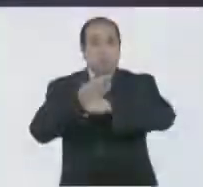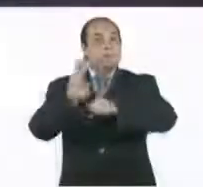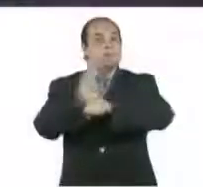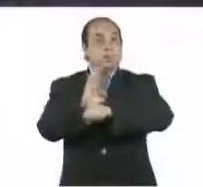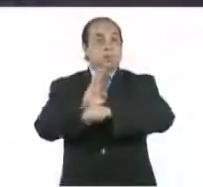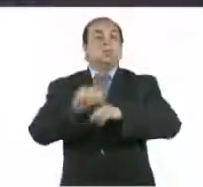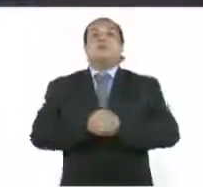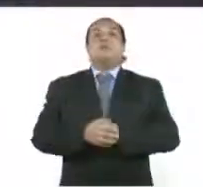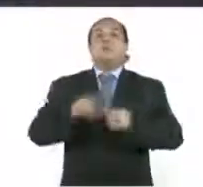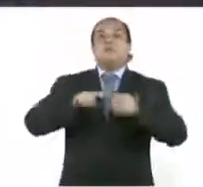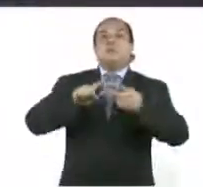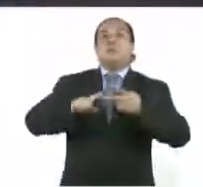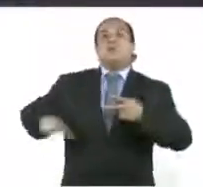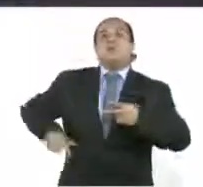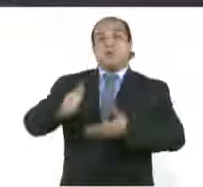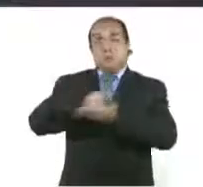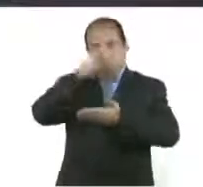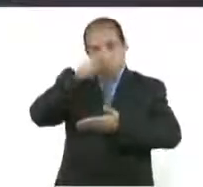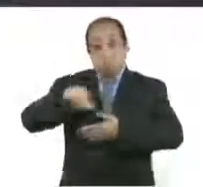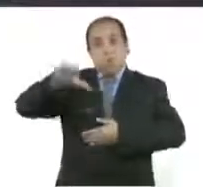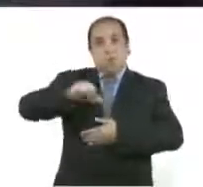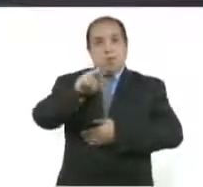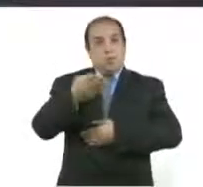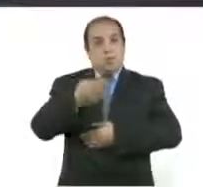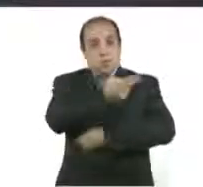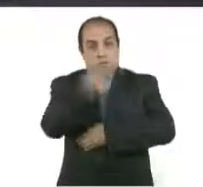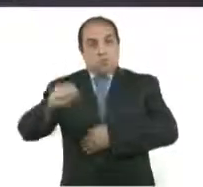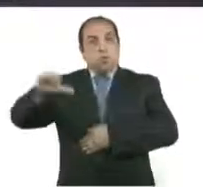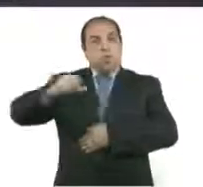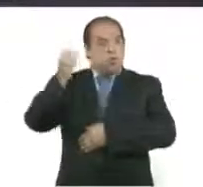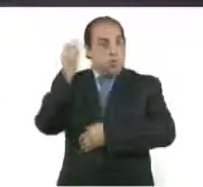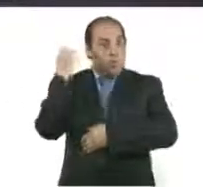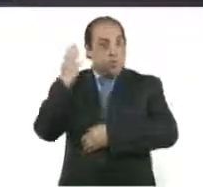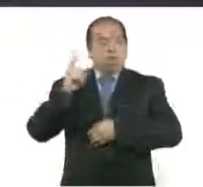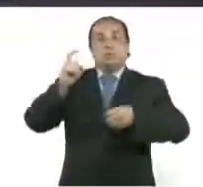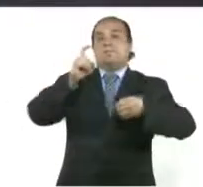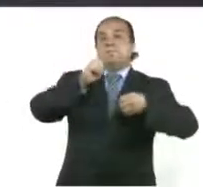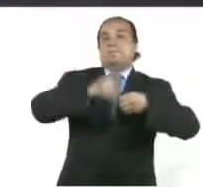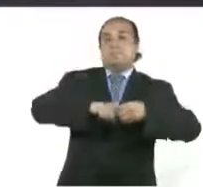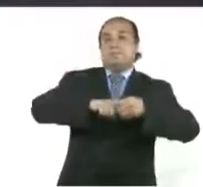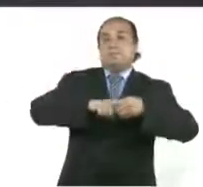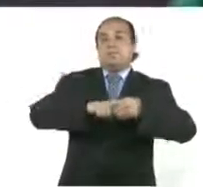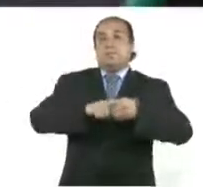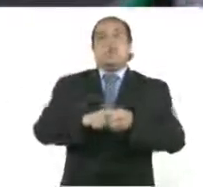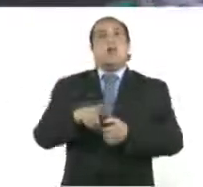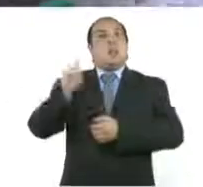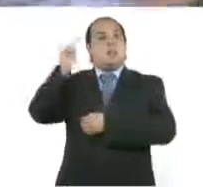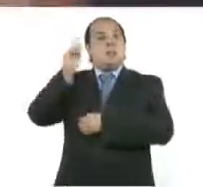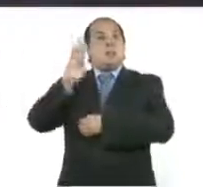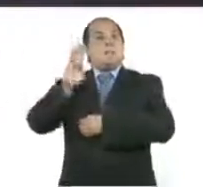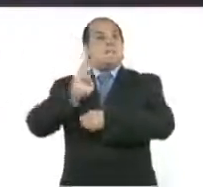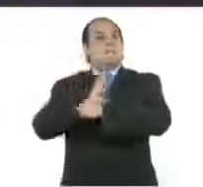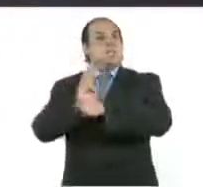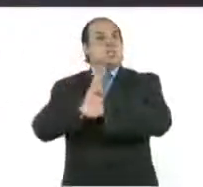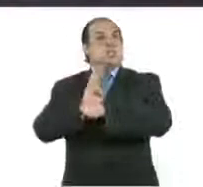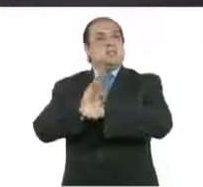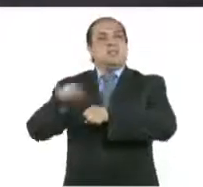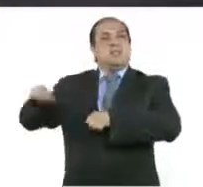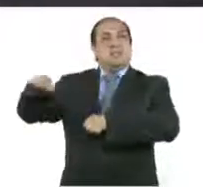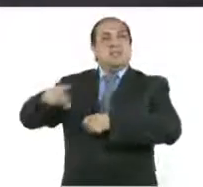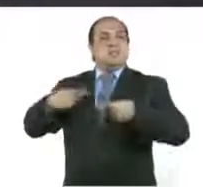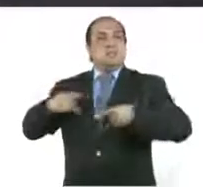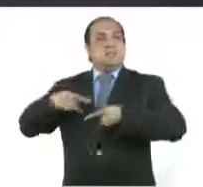México, tienen el gusto de recibirlos en este acto de incorporación a la Pensión para el Bienestar de Personas